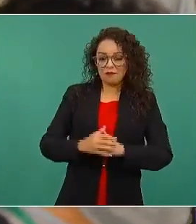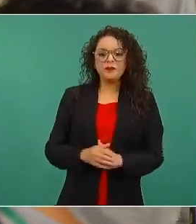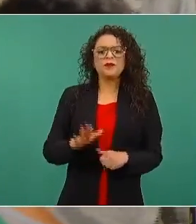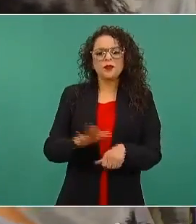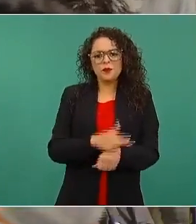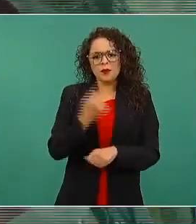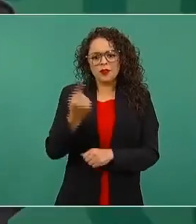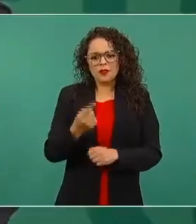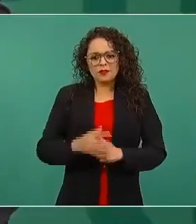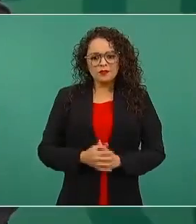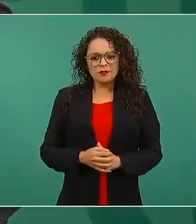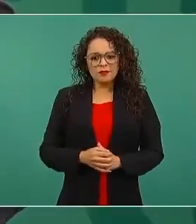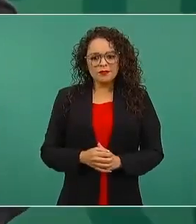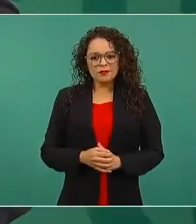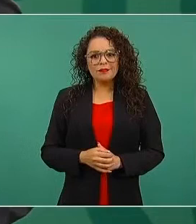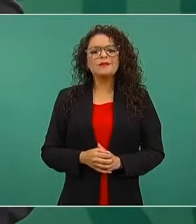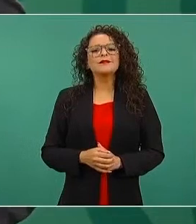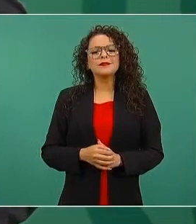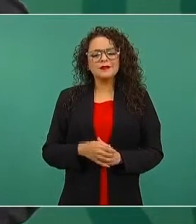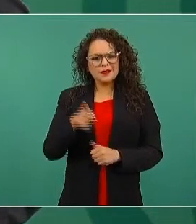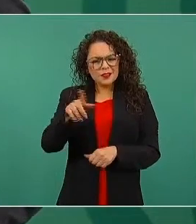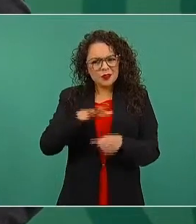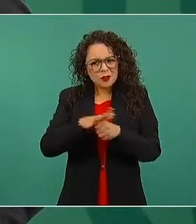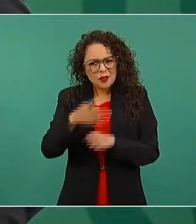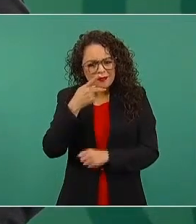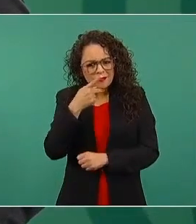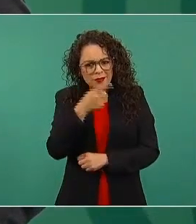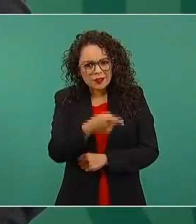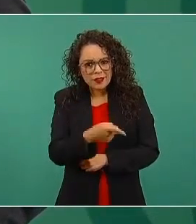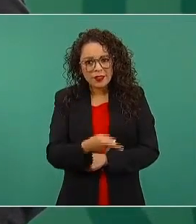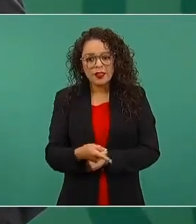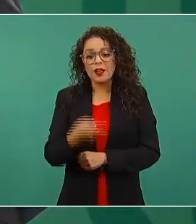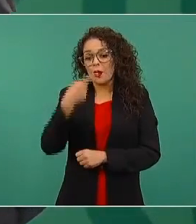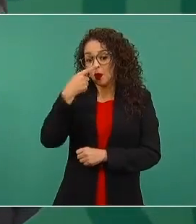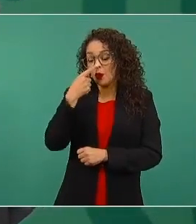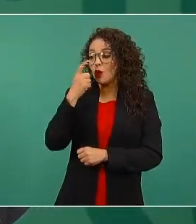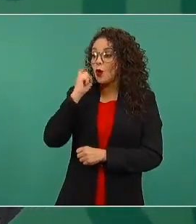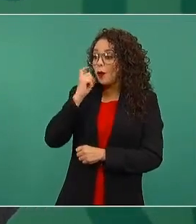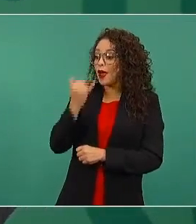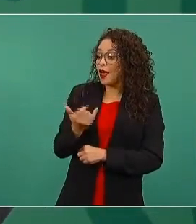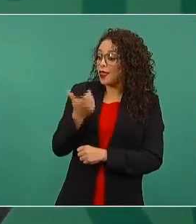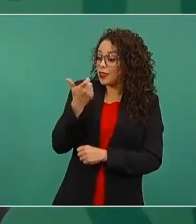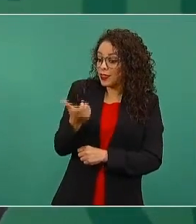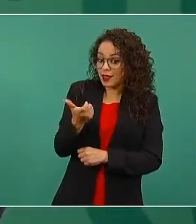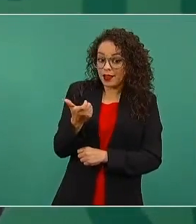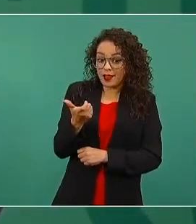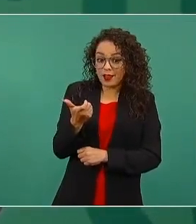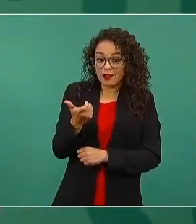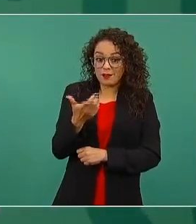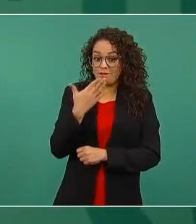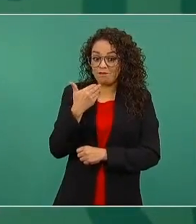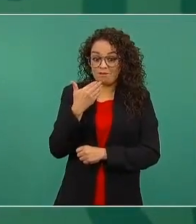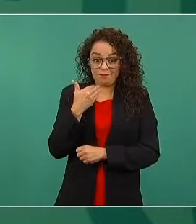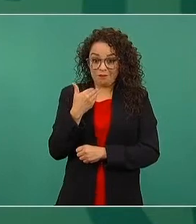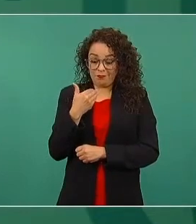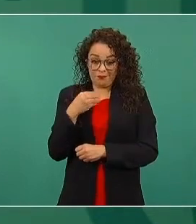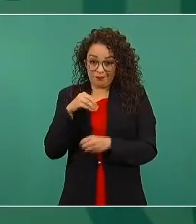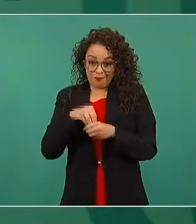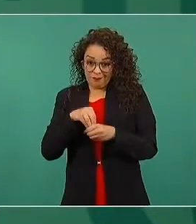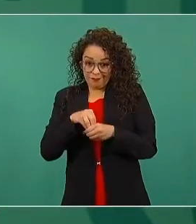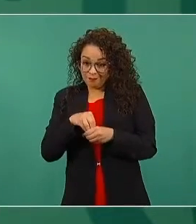qué? ¿La qué dijiste? El olor a la guayaba y el dinero no se pueden ocultar. El dinero mal habido, ¿no? Sí. No se pueden ocultar.